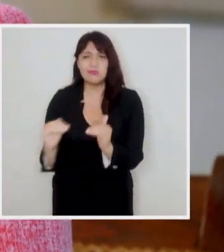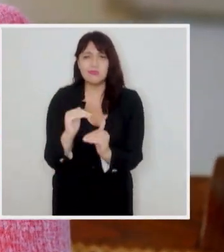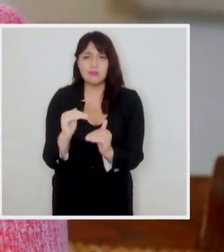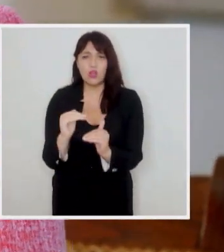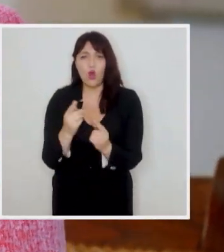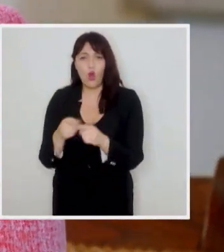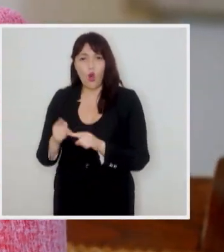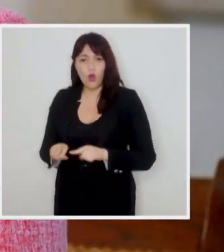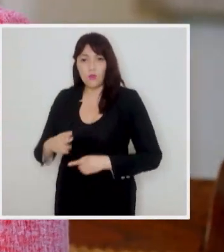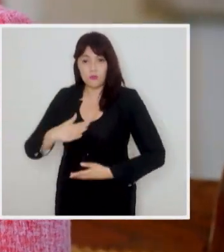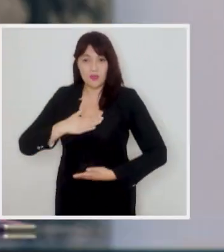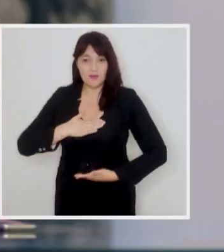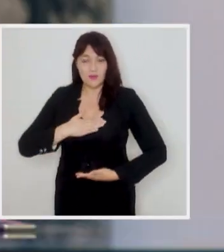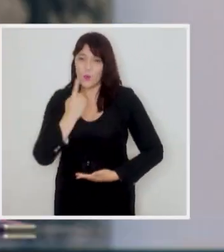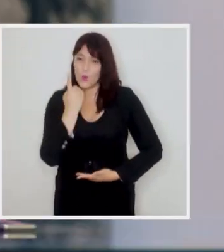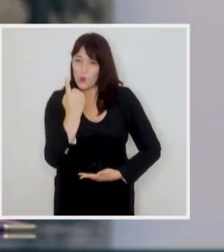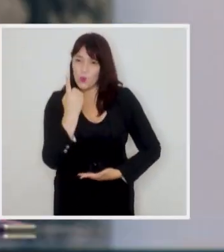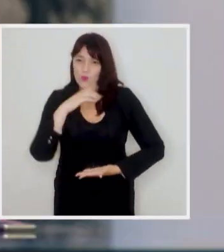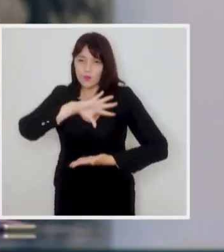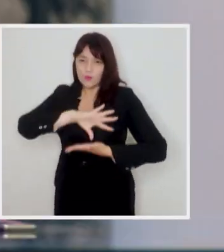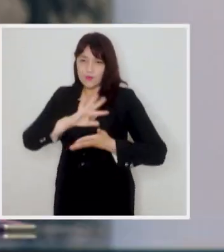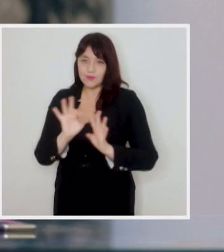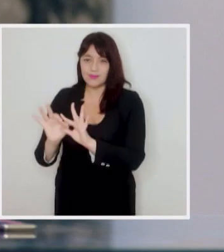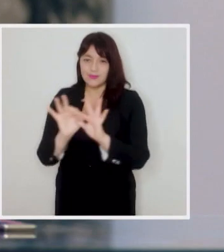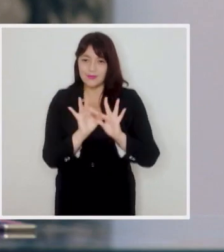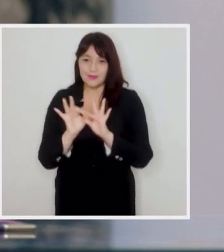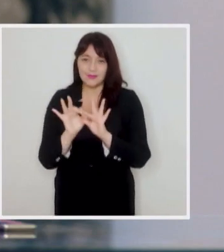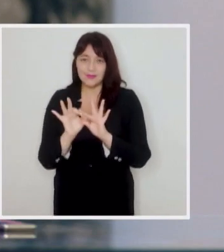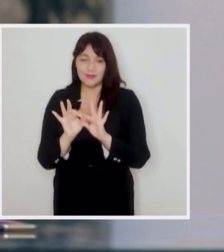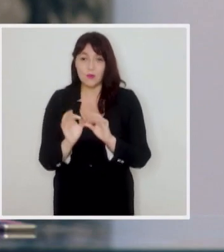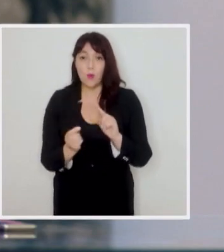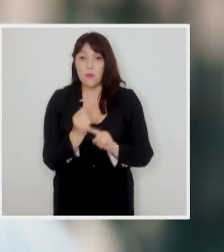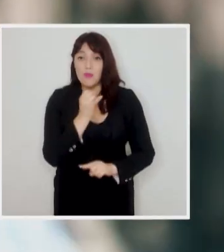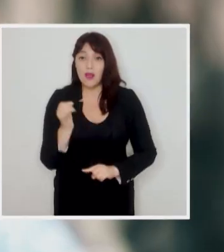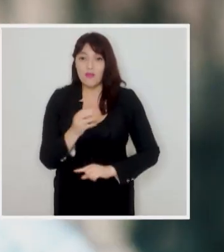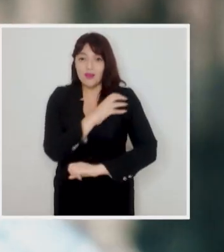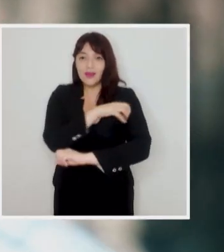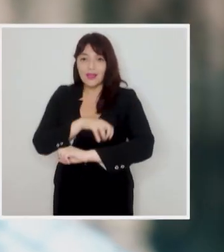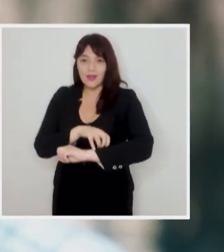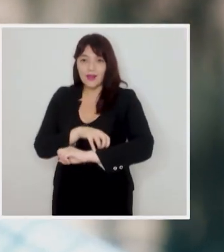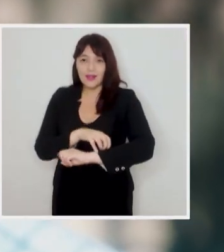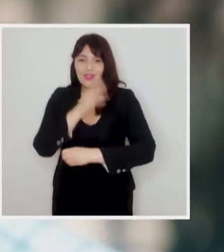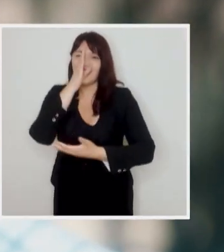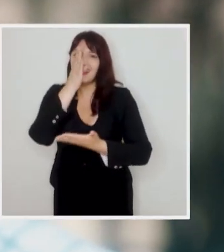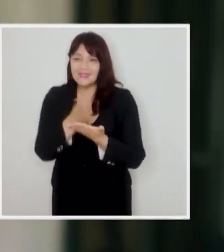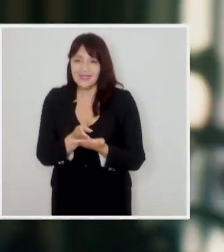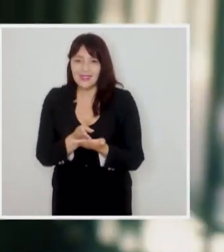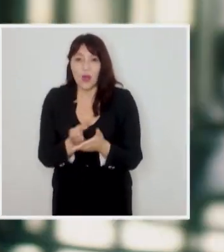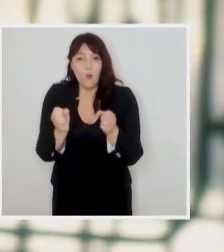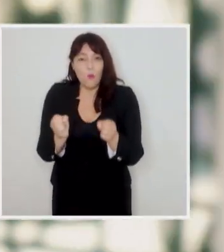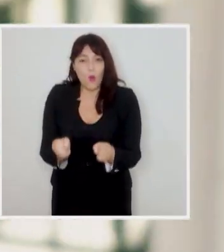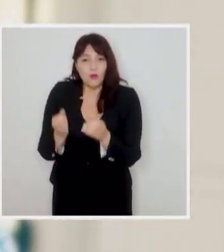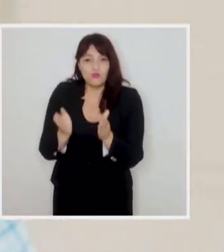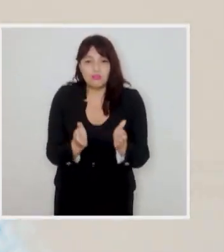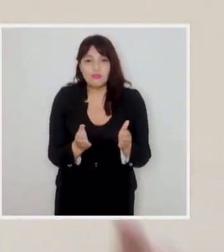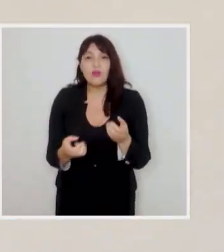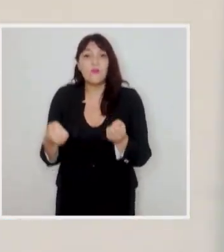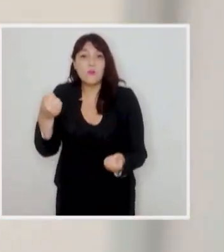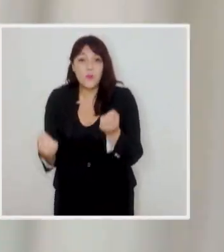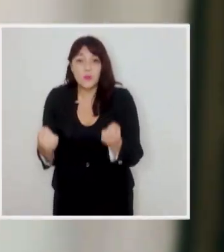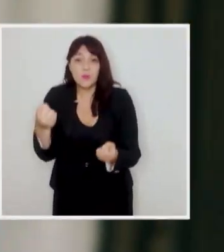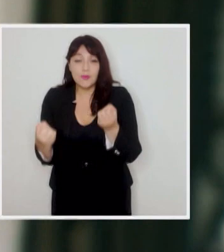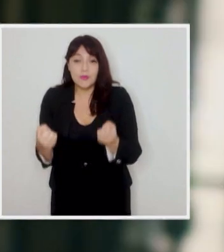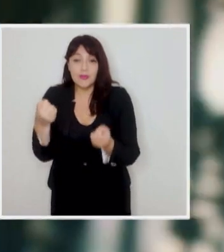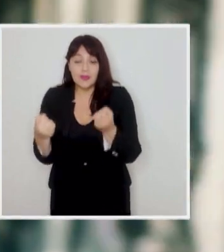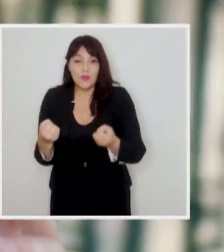vista esté por sobre los demás. Para mí, somos un solo país. Por primera vez serán las regiones las que decidan cómo se organiza